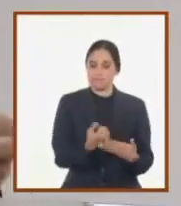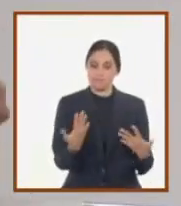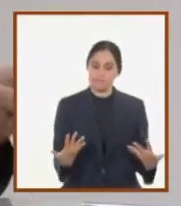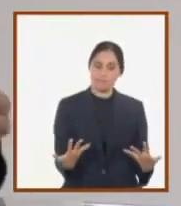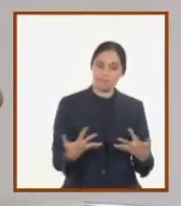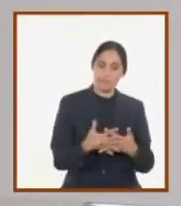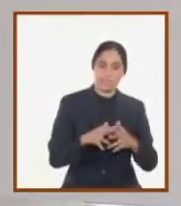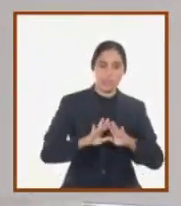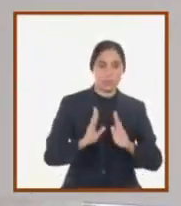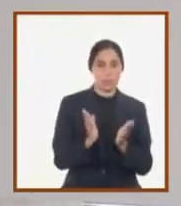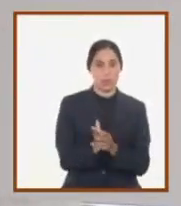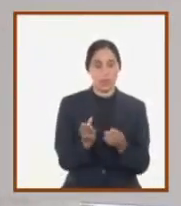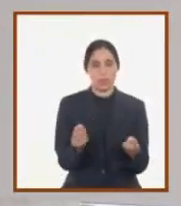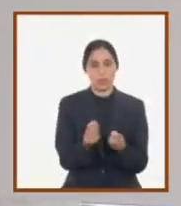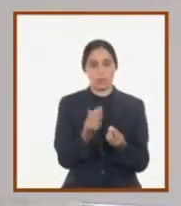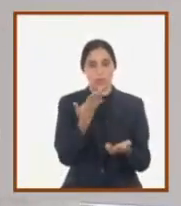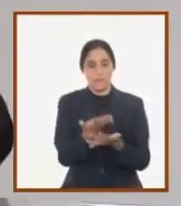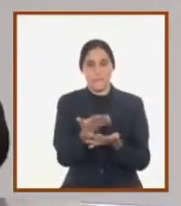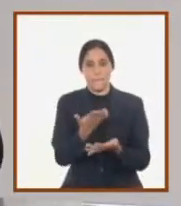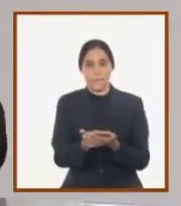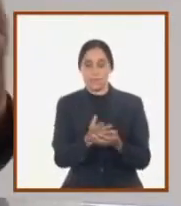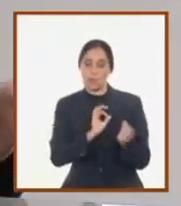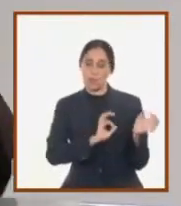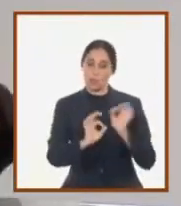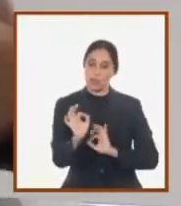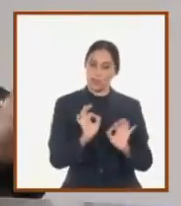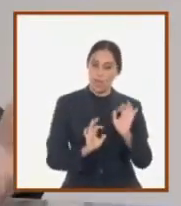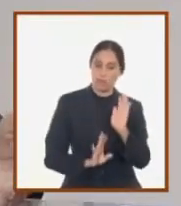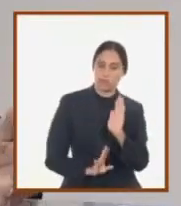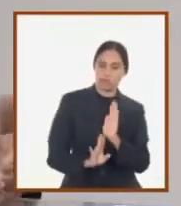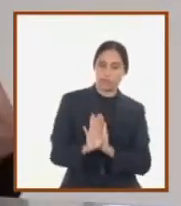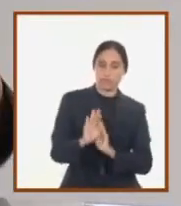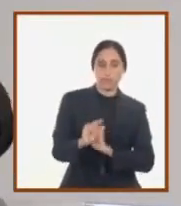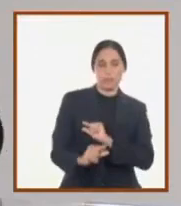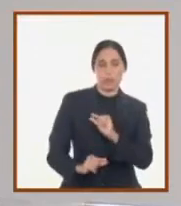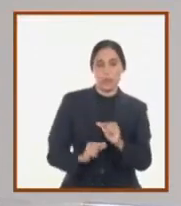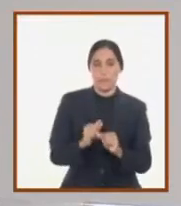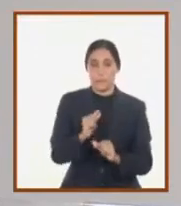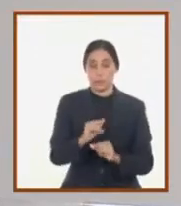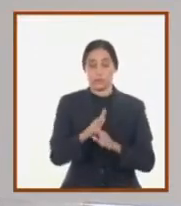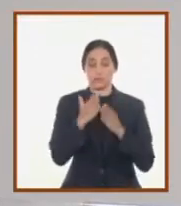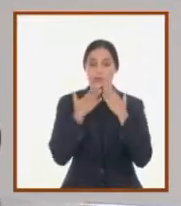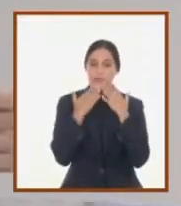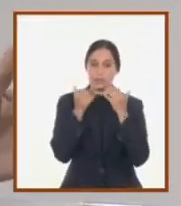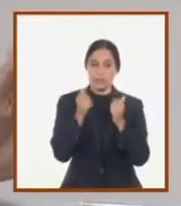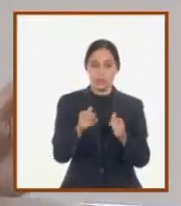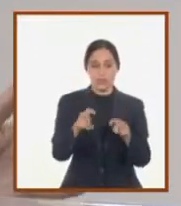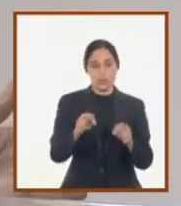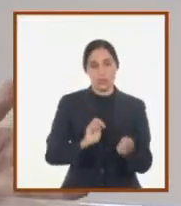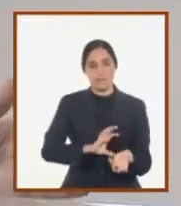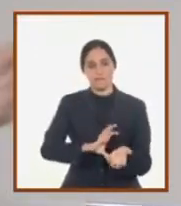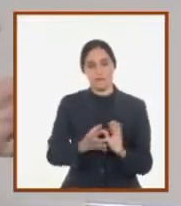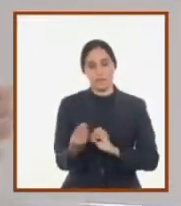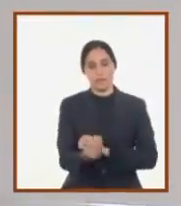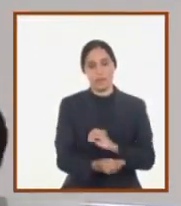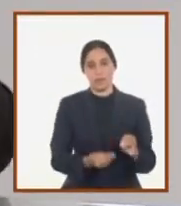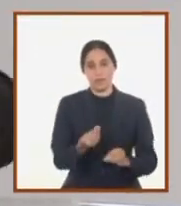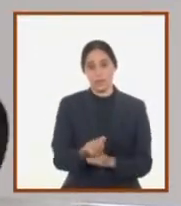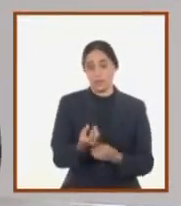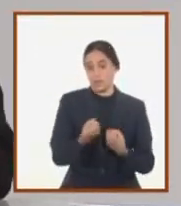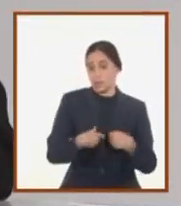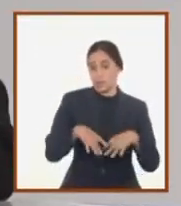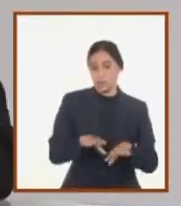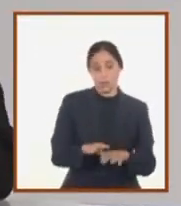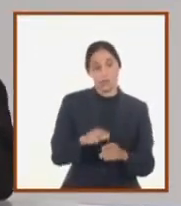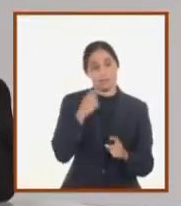estas instituciones la oficina haya podido mantener la vitalidad y además acomodarse y ajustarse a los nuevos tiempos que existen muchos retos pero